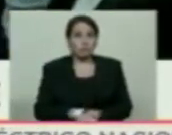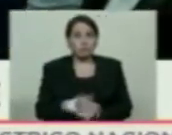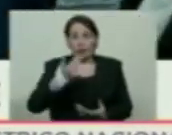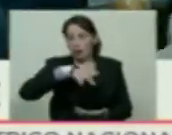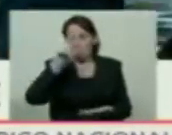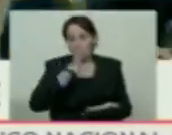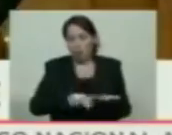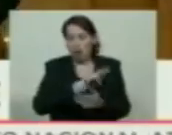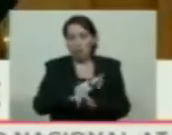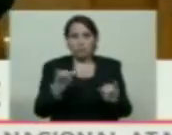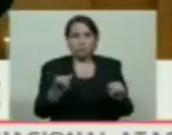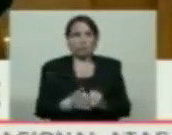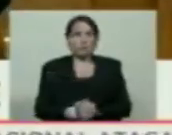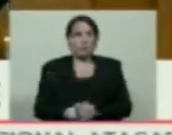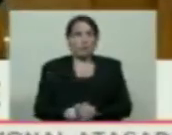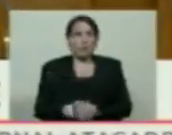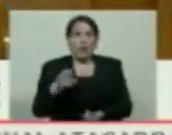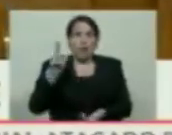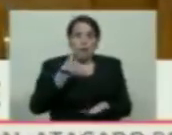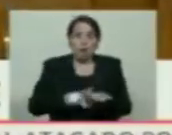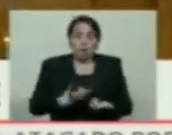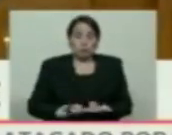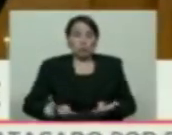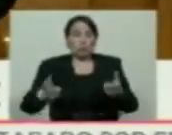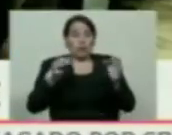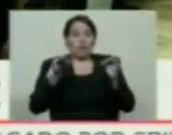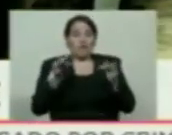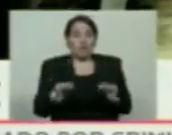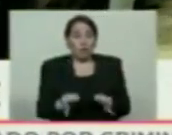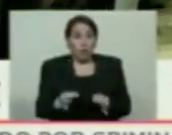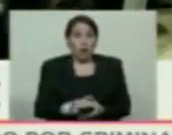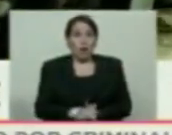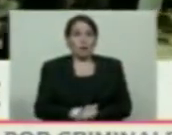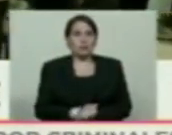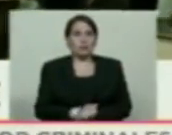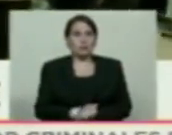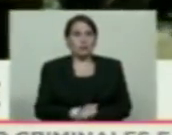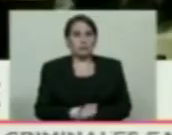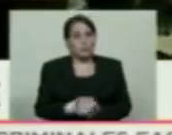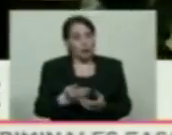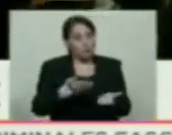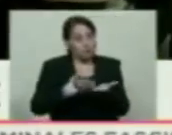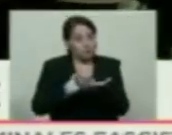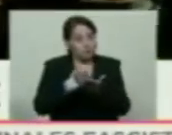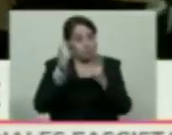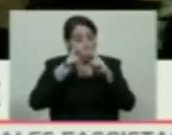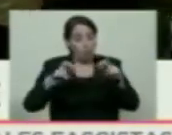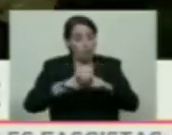Aprobado. Queda así autorizado formalmente la continuación del juicio.